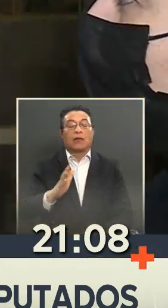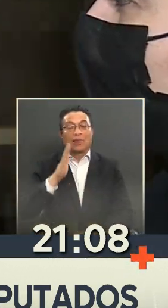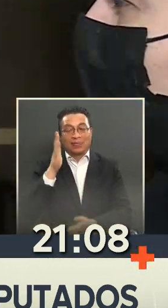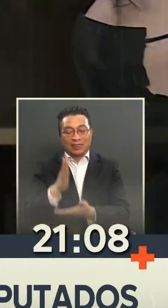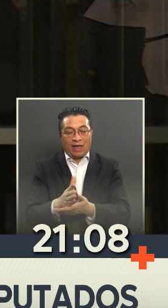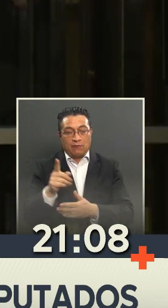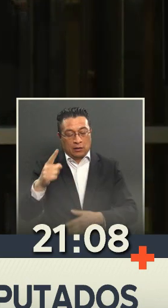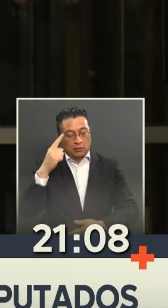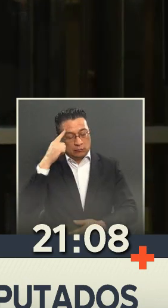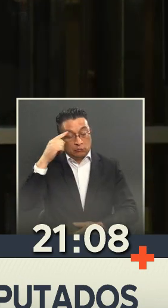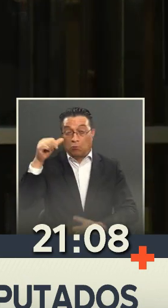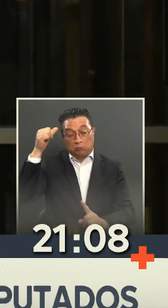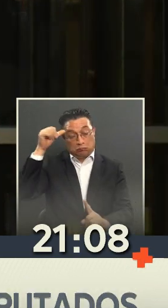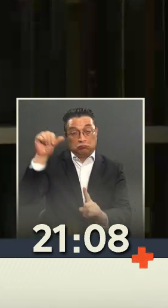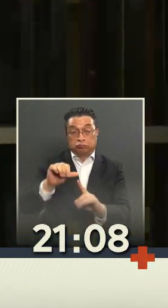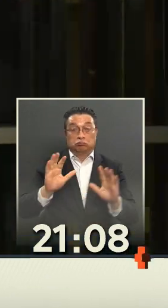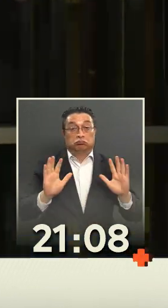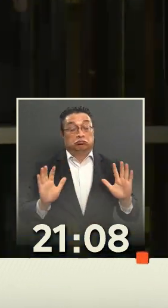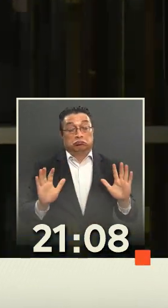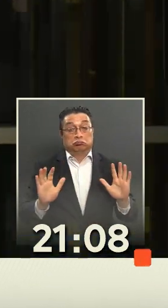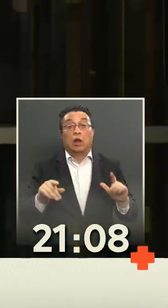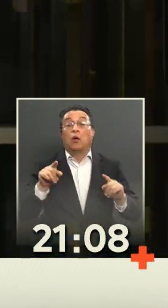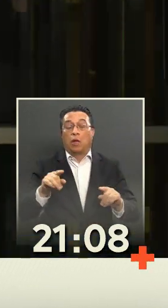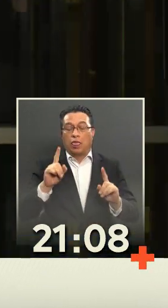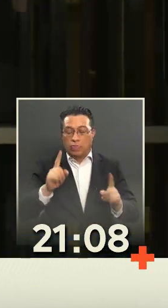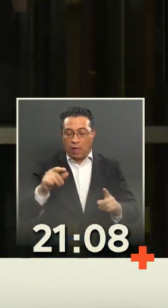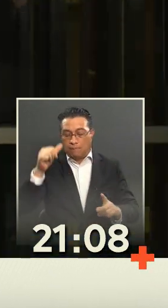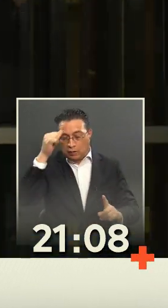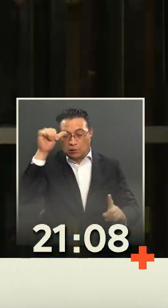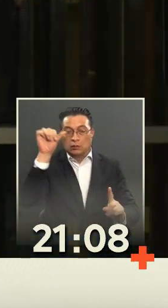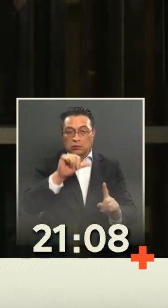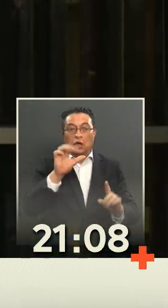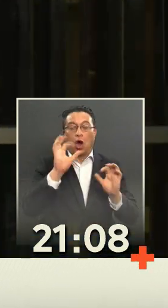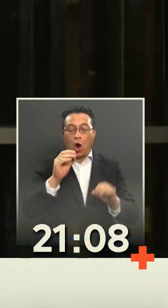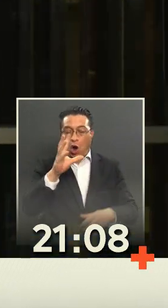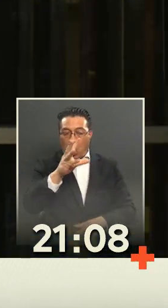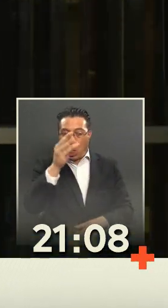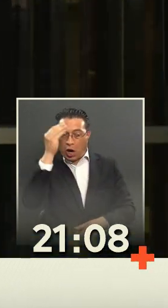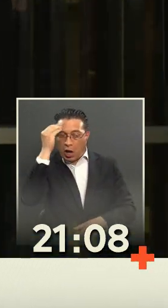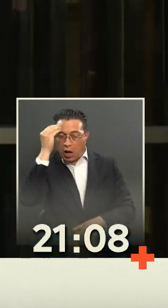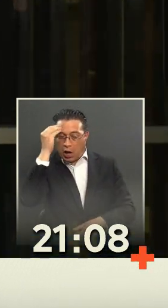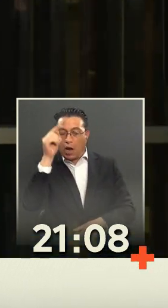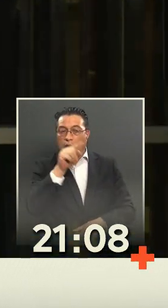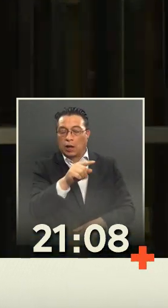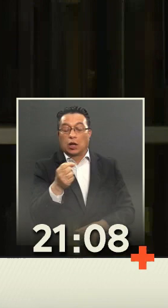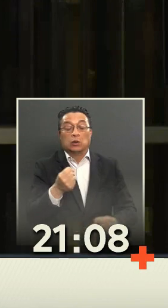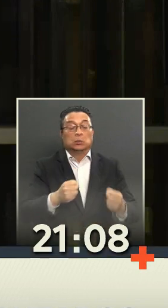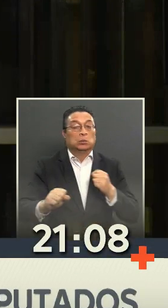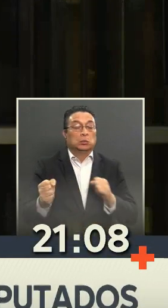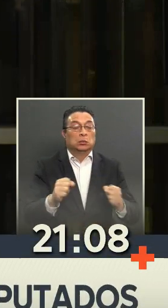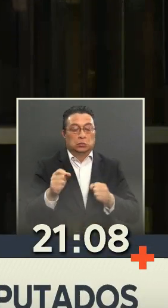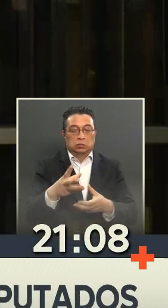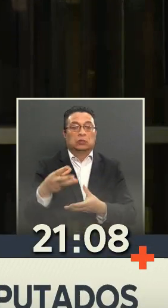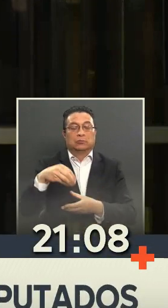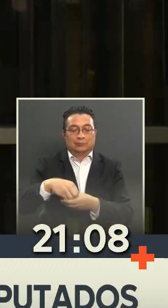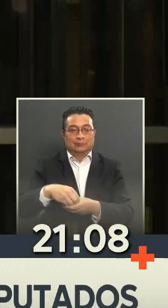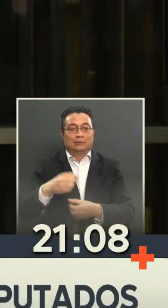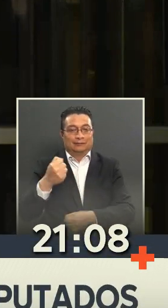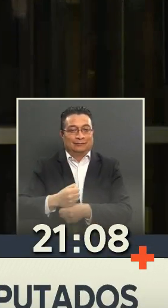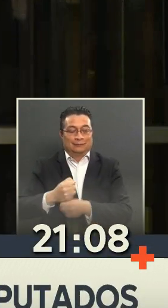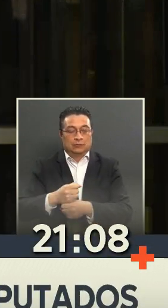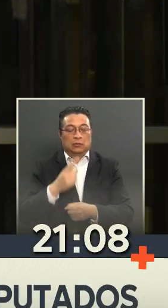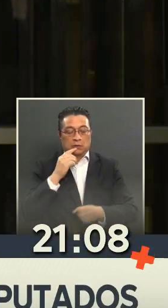las consecuencias. Aquí debe sancionarse o debe considerarse la conducta permanente del parlamentario al momento de